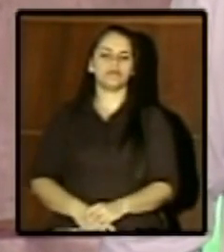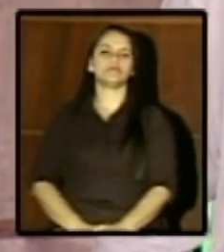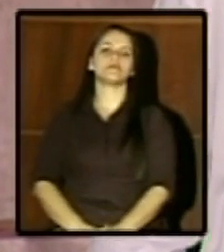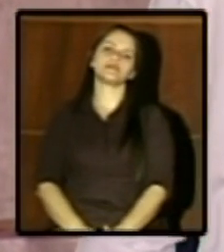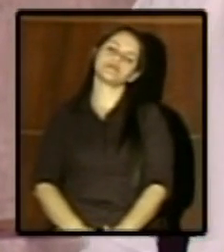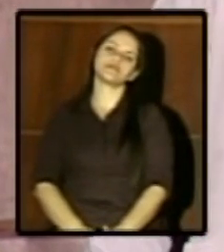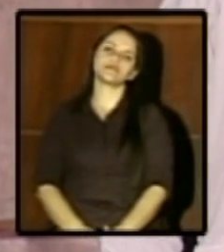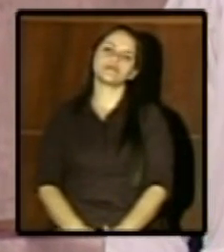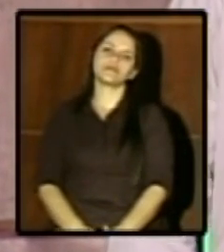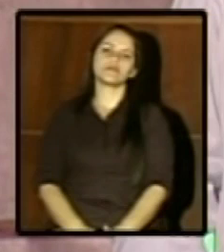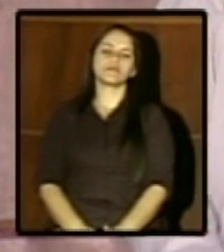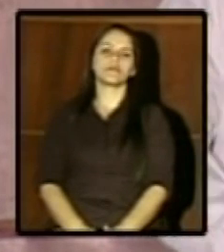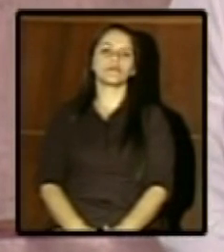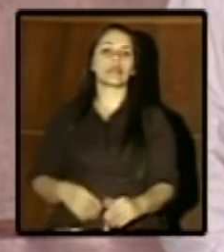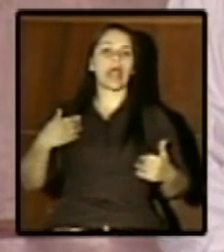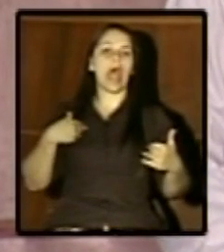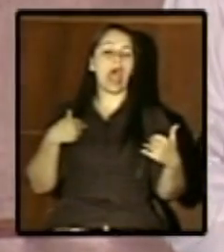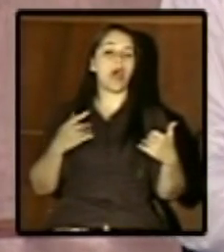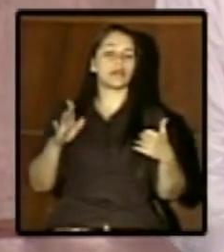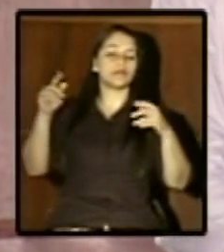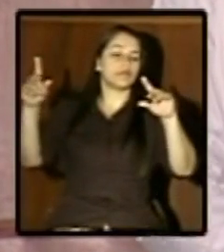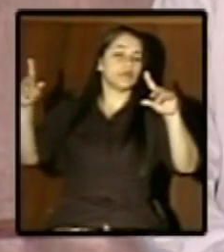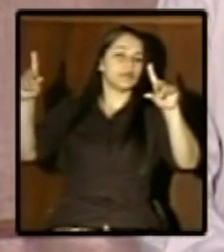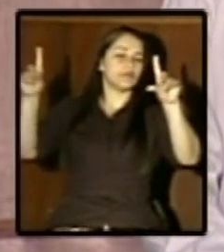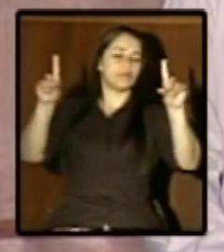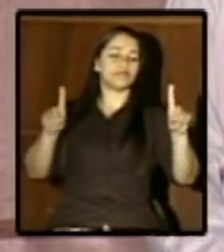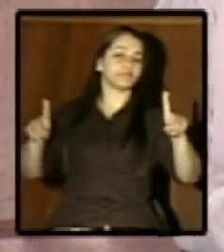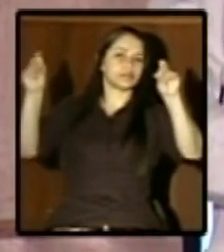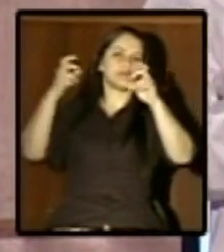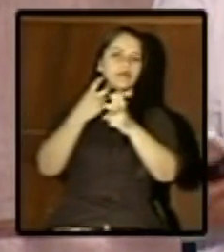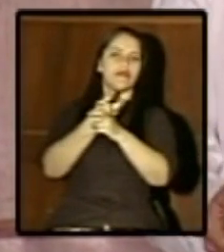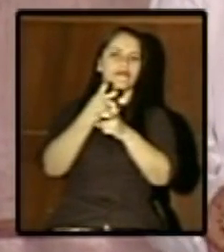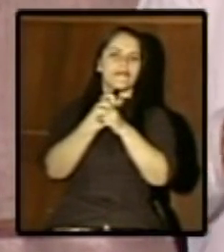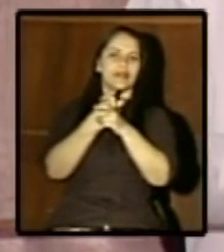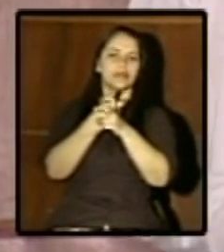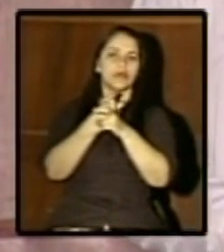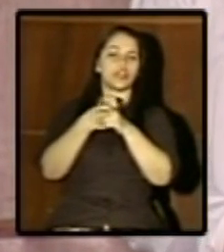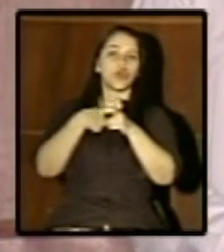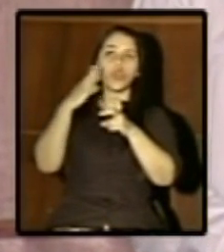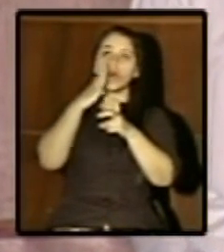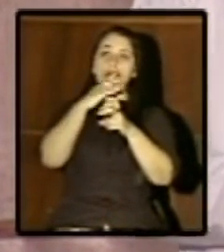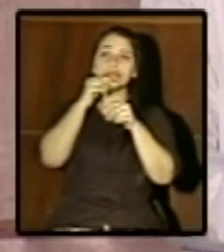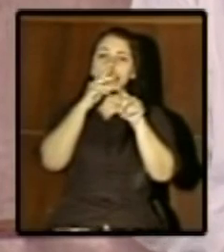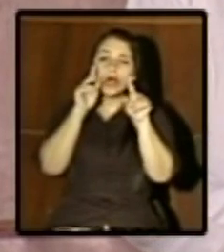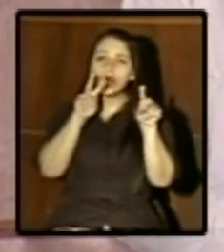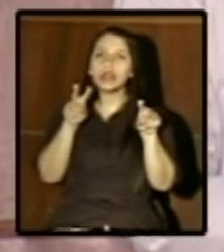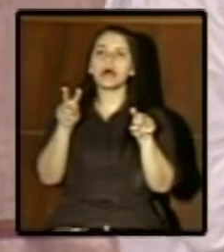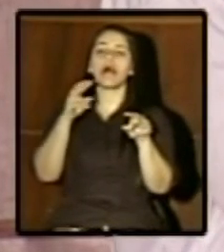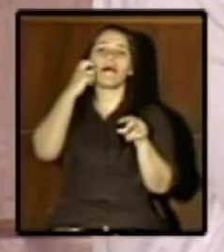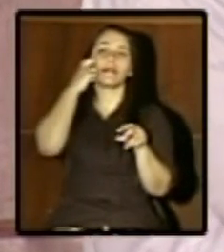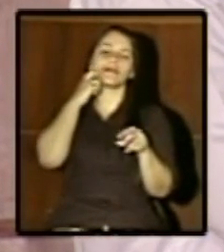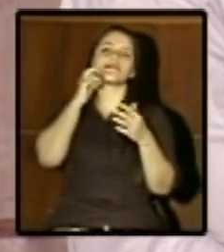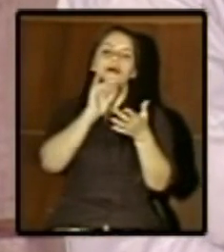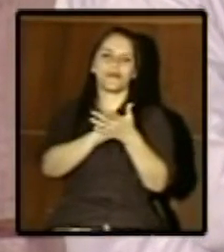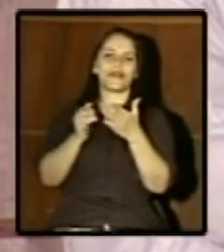la placa se queme mucho. Entonces, donde yo esté o donde mi tejido esté, se va a ver más blanquito. Donde yo no esté o el tejido no sea